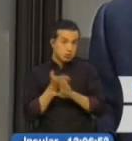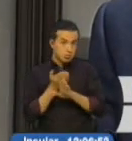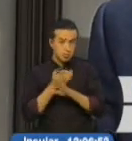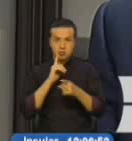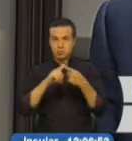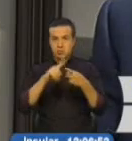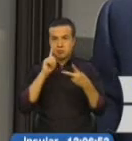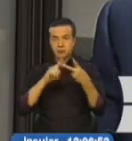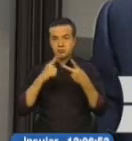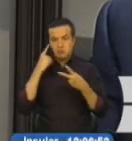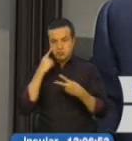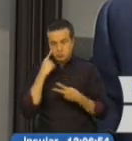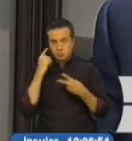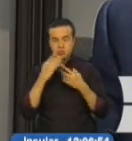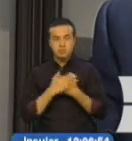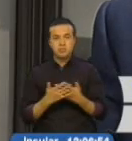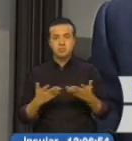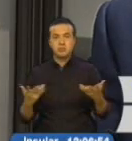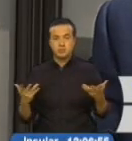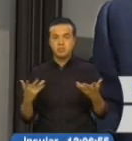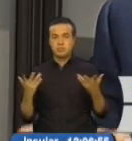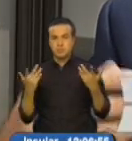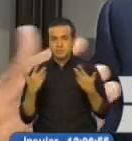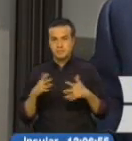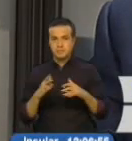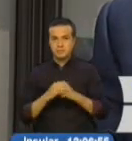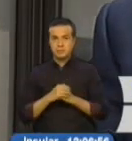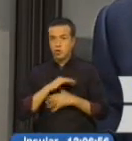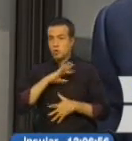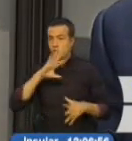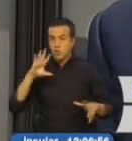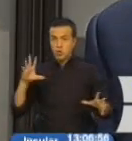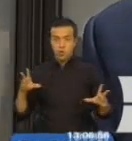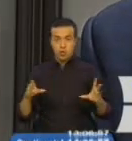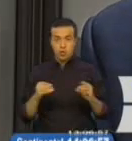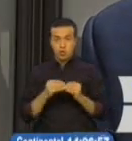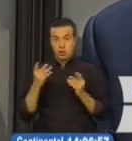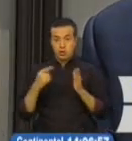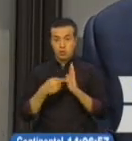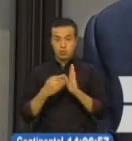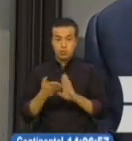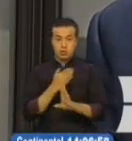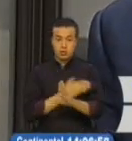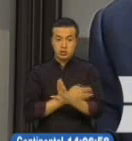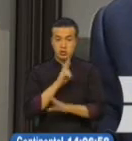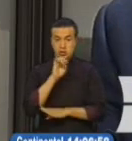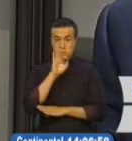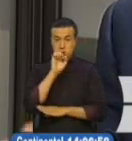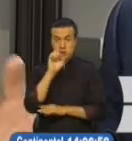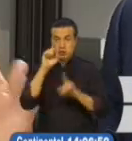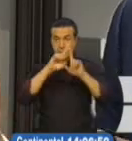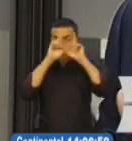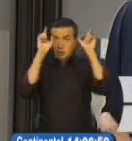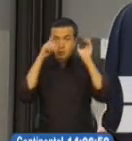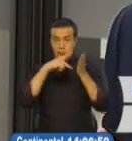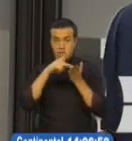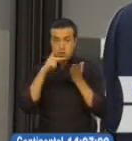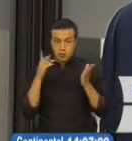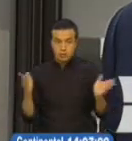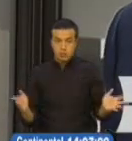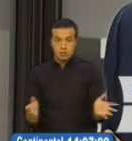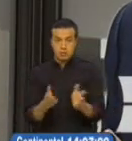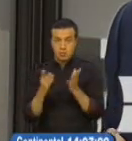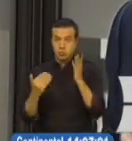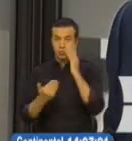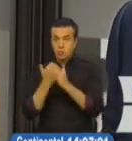otro, redirigir parte o todo del anticipo mínimo de impuesto a la renta que paga un empresario en el fomento